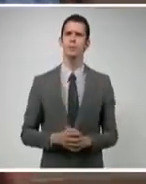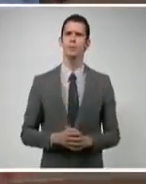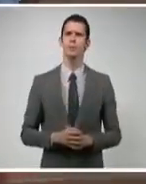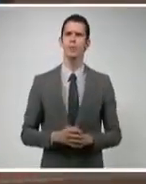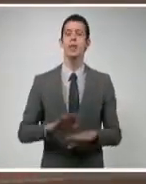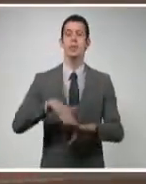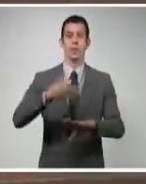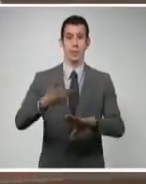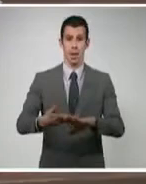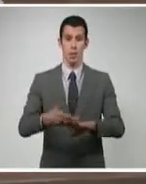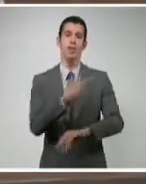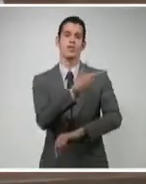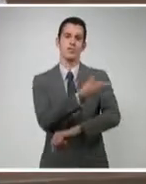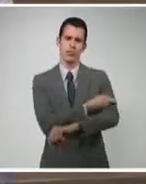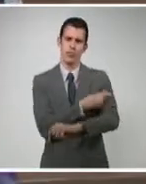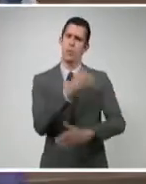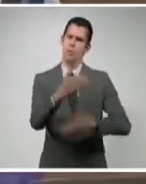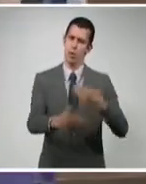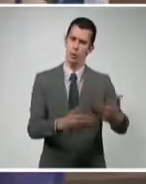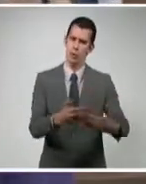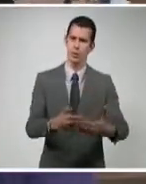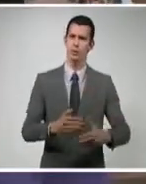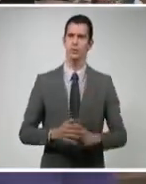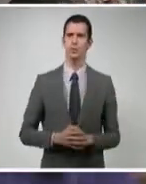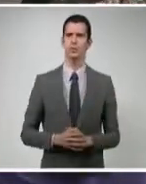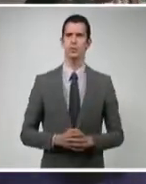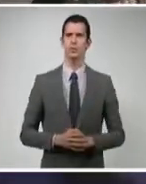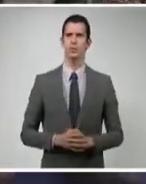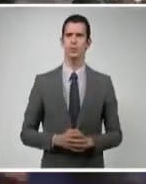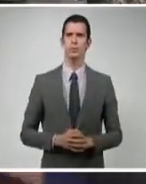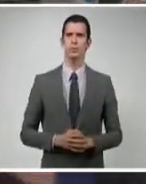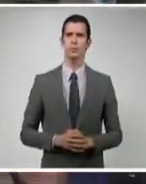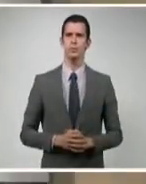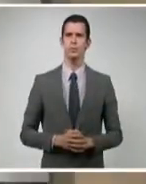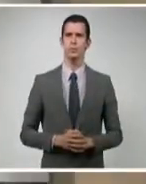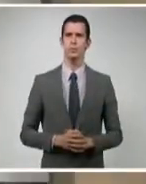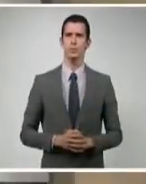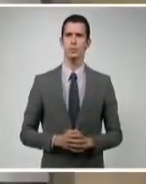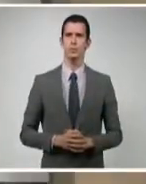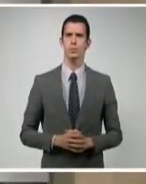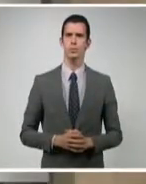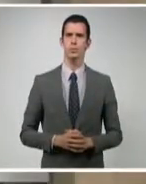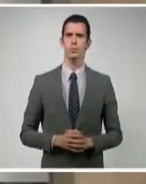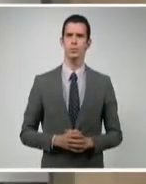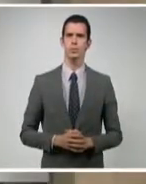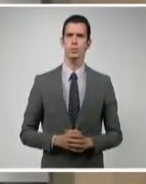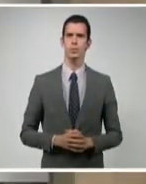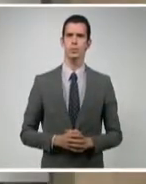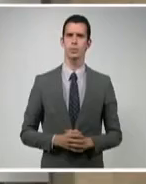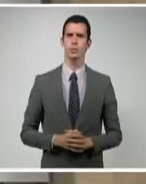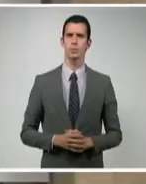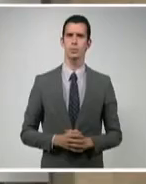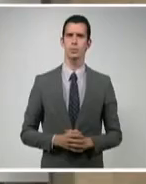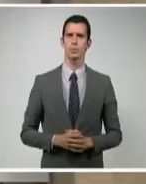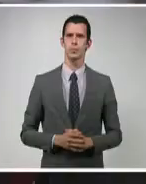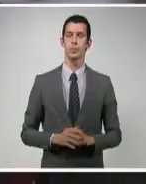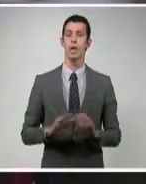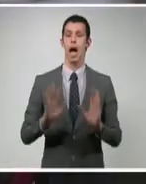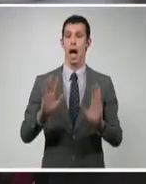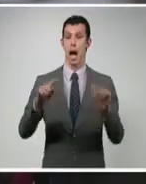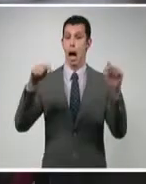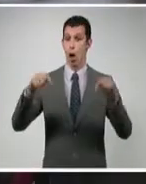reclutamiento y que posteriormente quedan o no incluidos se estima que la fase 3 debe incluir a